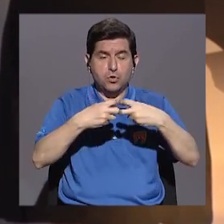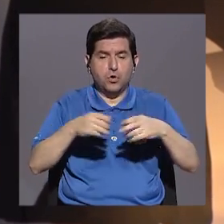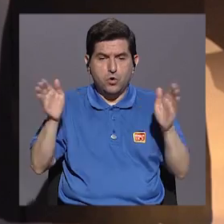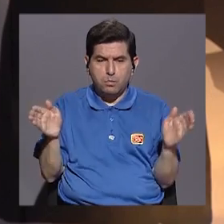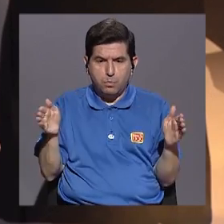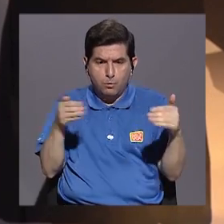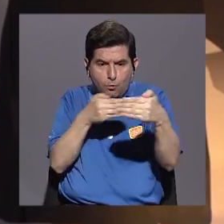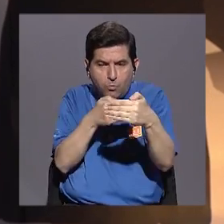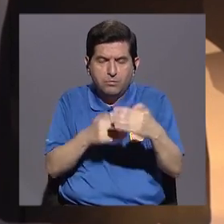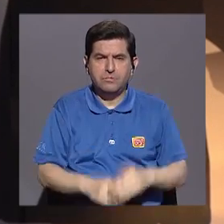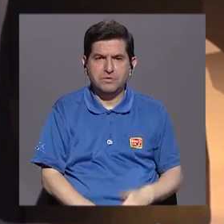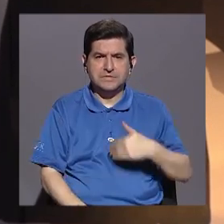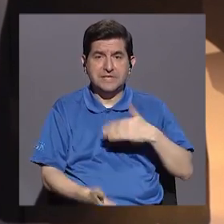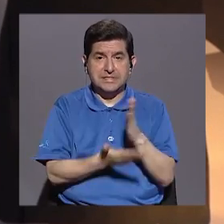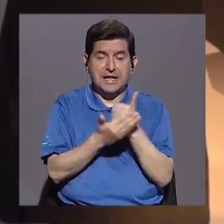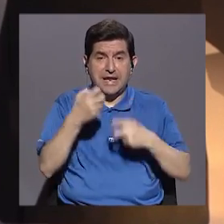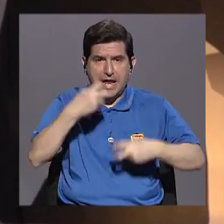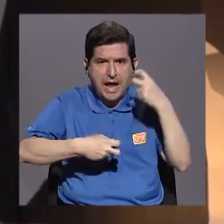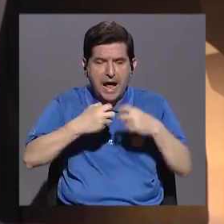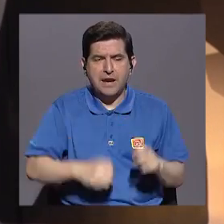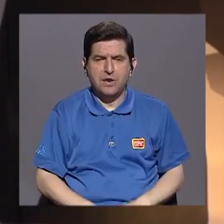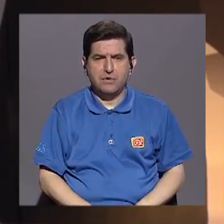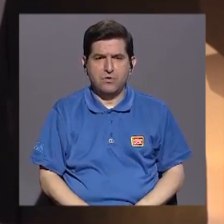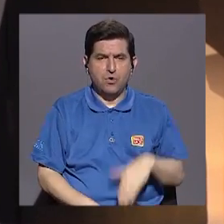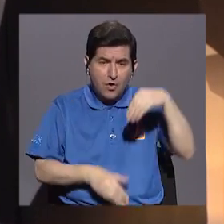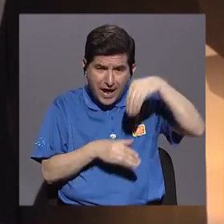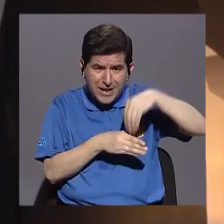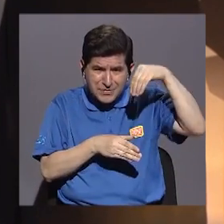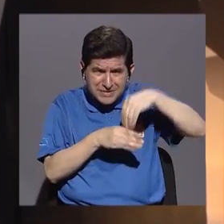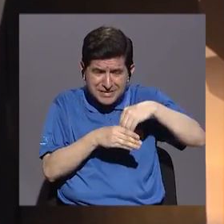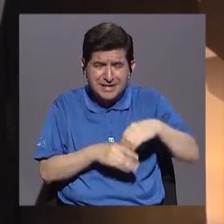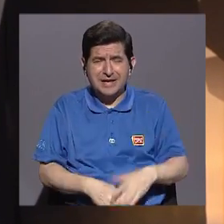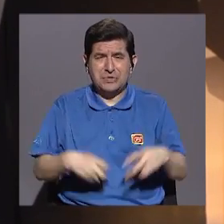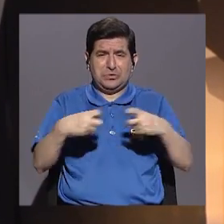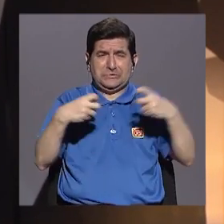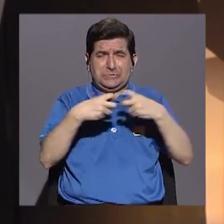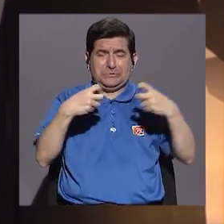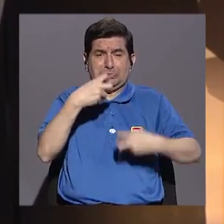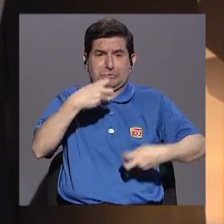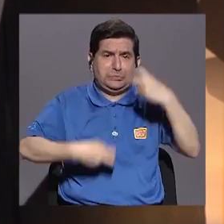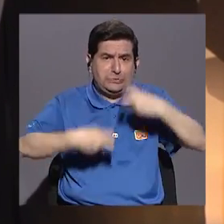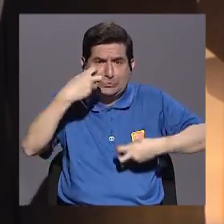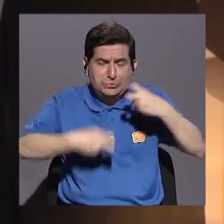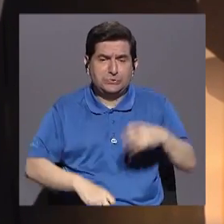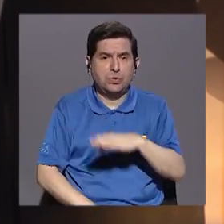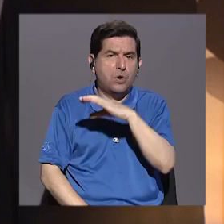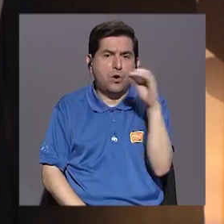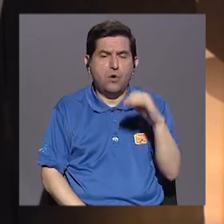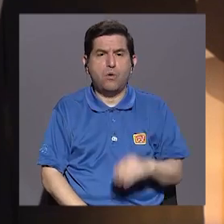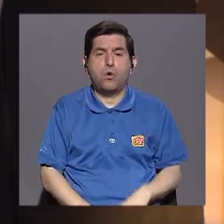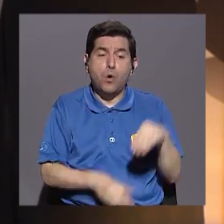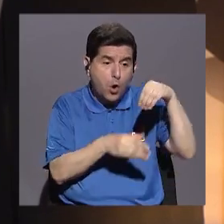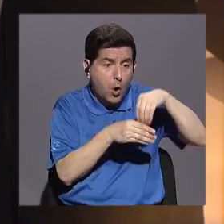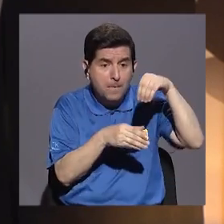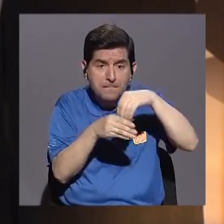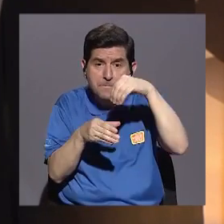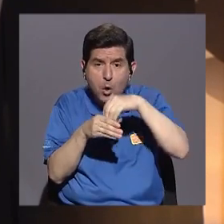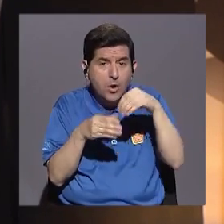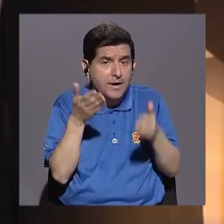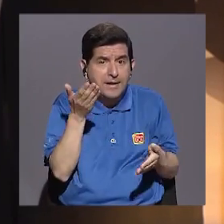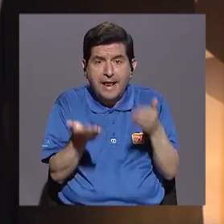si el motor tuviera algún problema un cortocircuito interno algunos de los de los